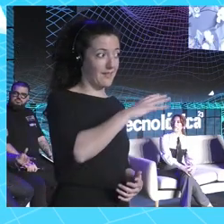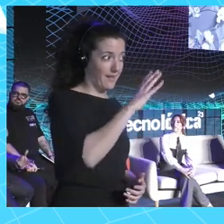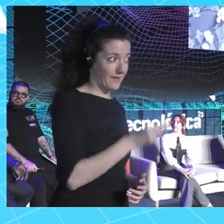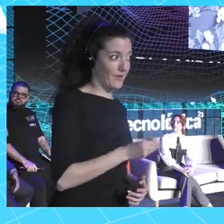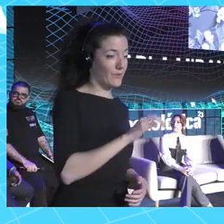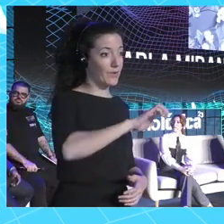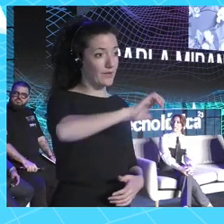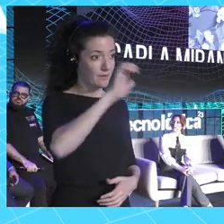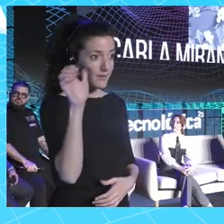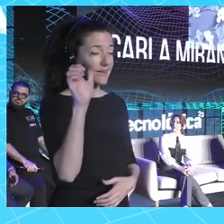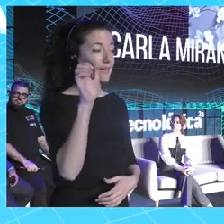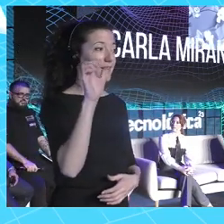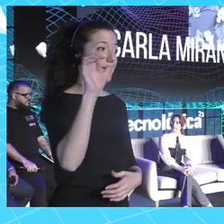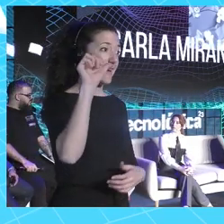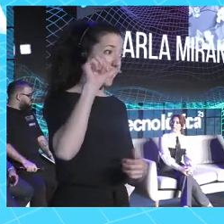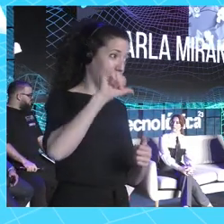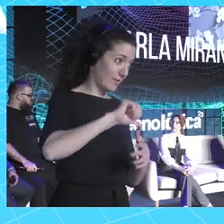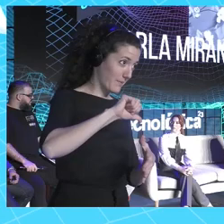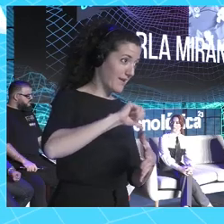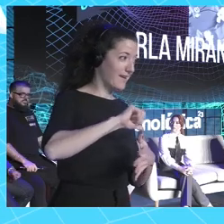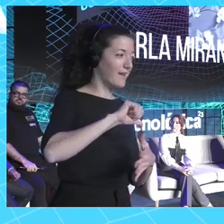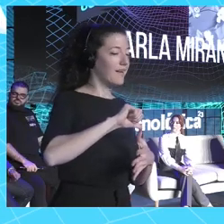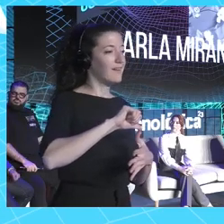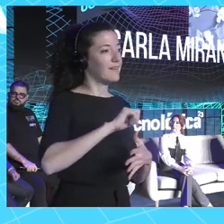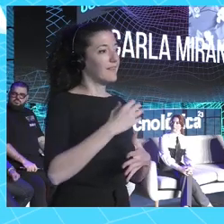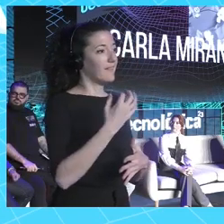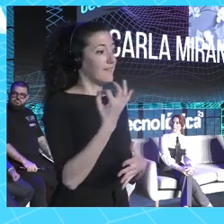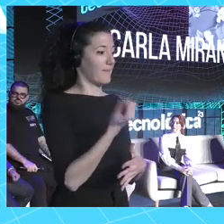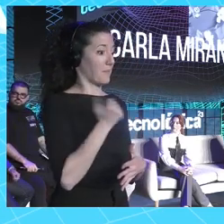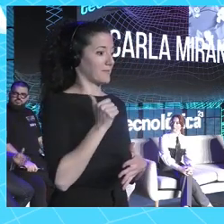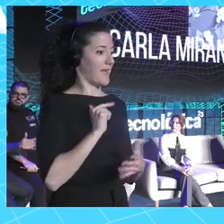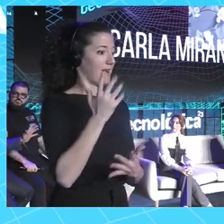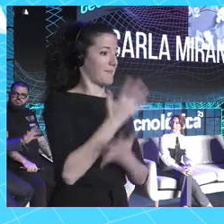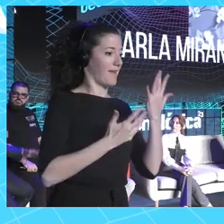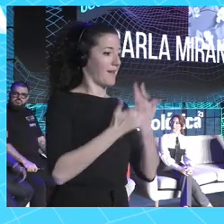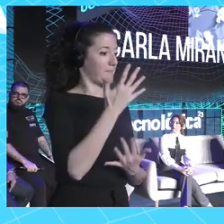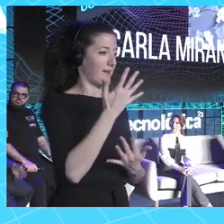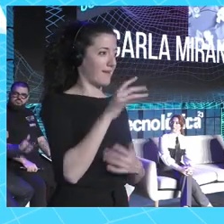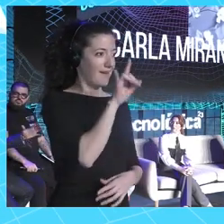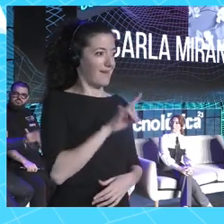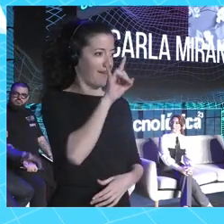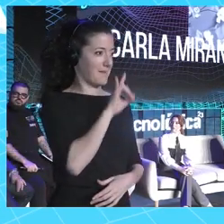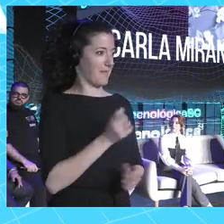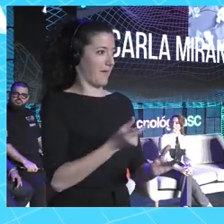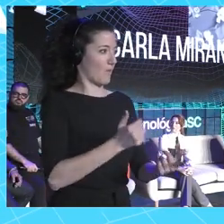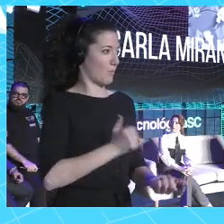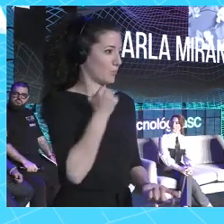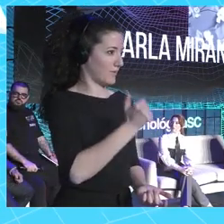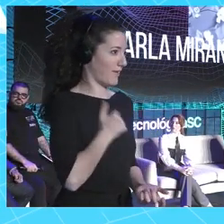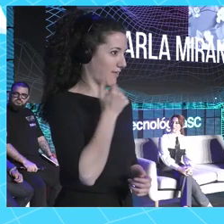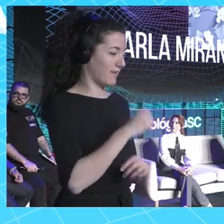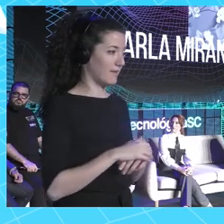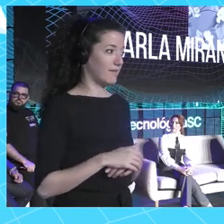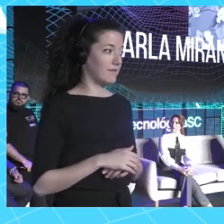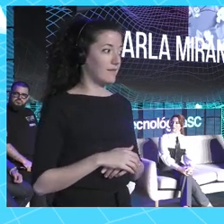latinoamericanos tiene que ser una oportunidad para desde esta tierra generar oportunidades y cada uno que las que